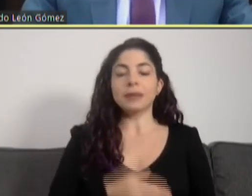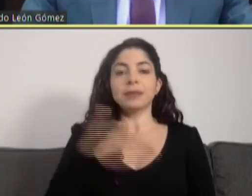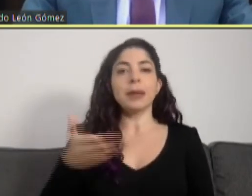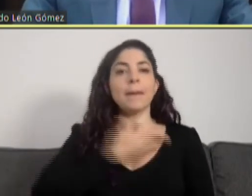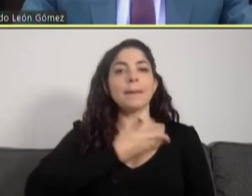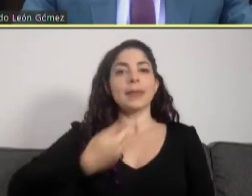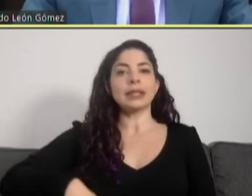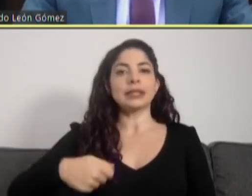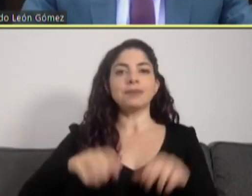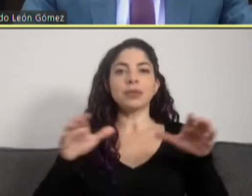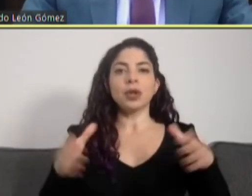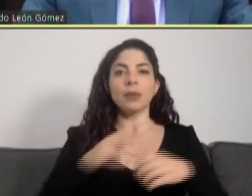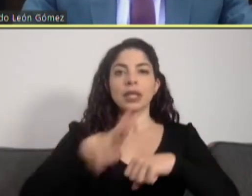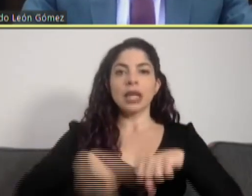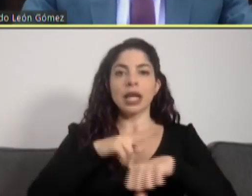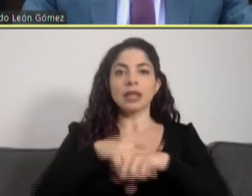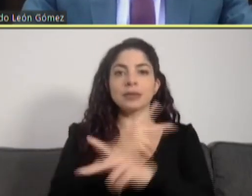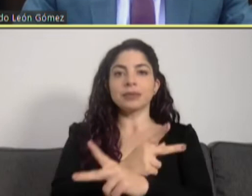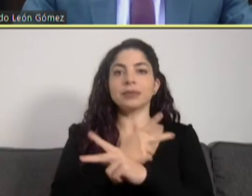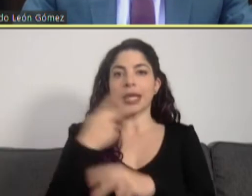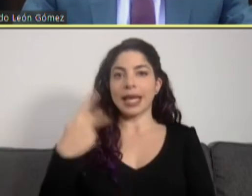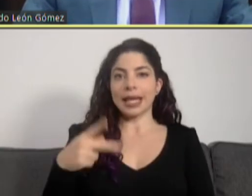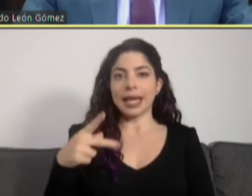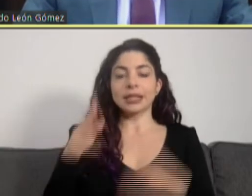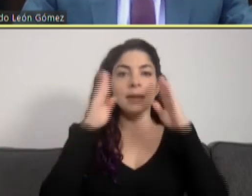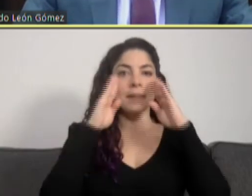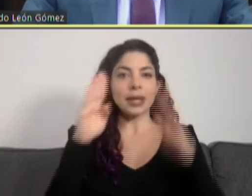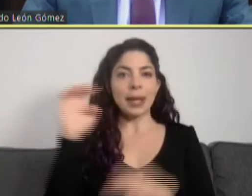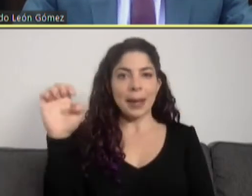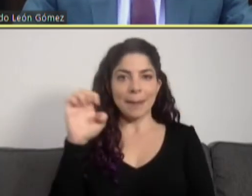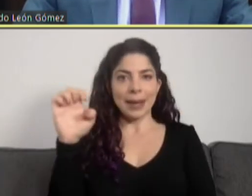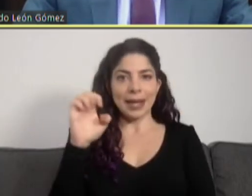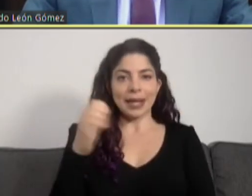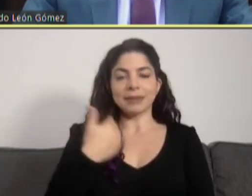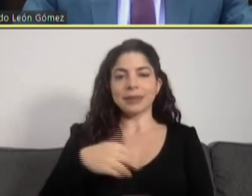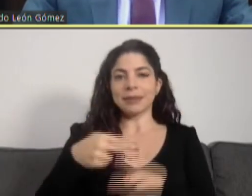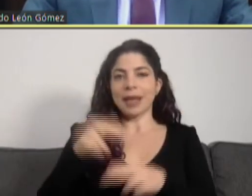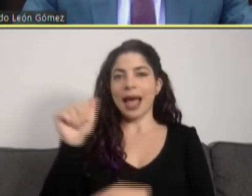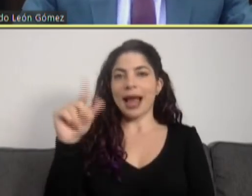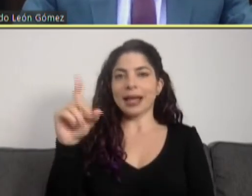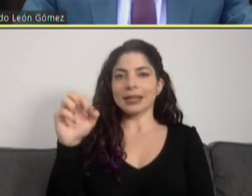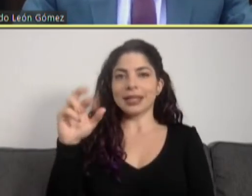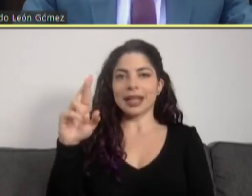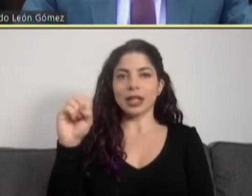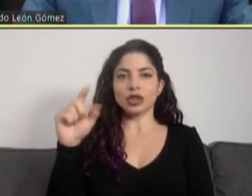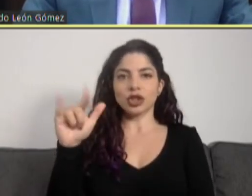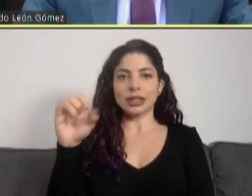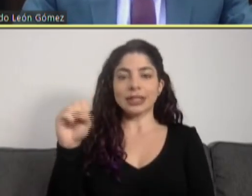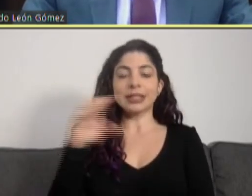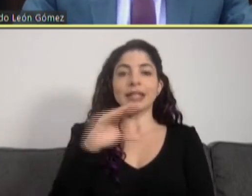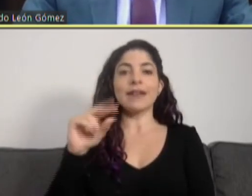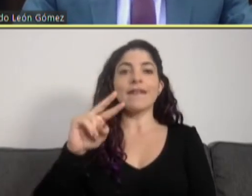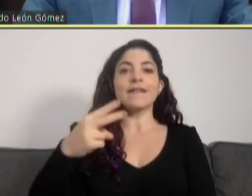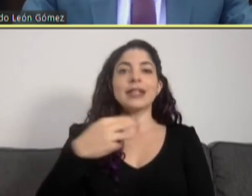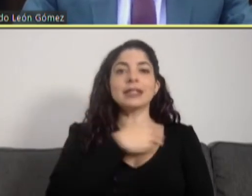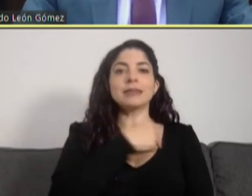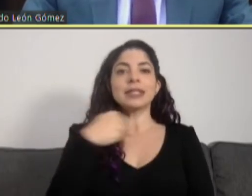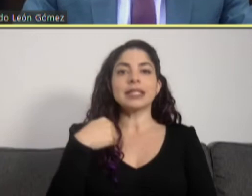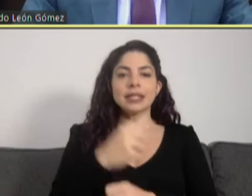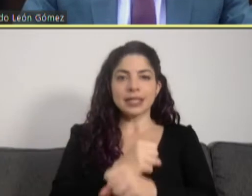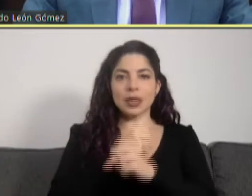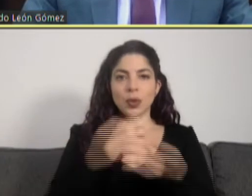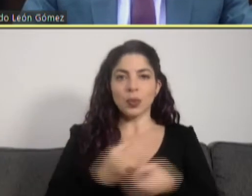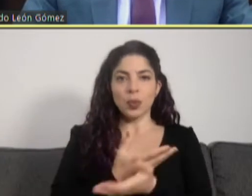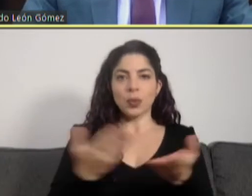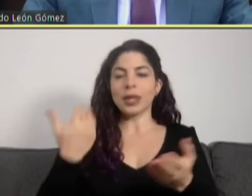de la Comisión Nacional de Prevención de Riesgos y Atención de Emergencias, el señor Alexander Solís, y el viceministro de Seguridad Pública,